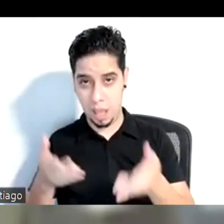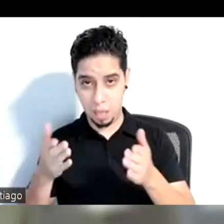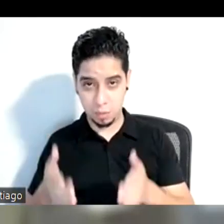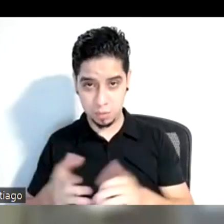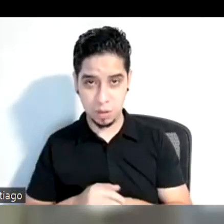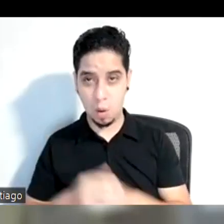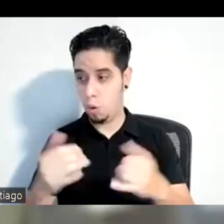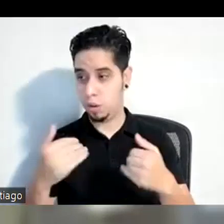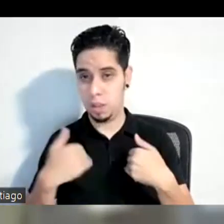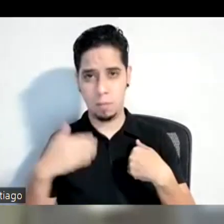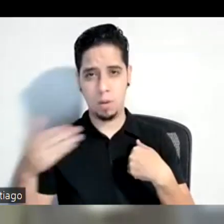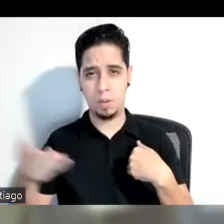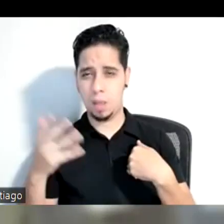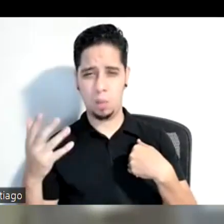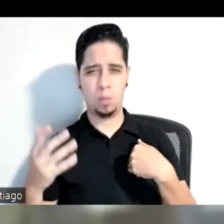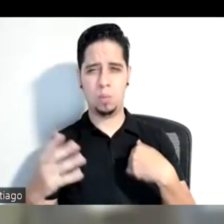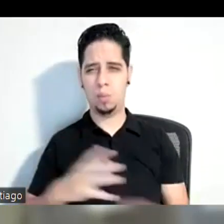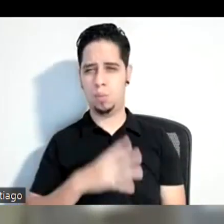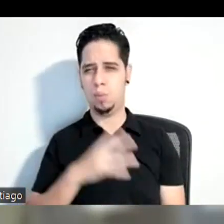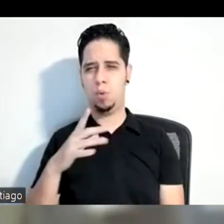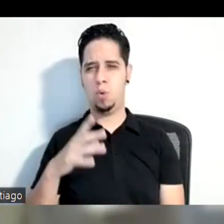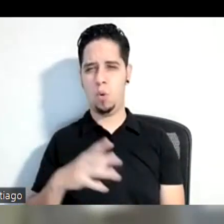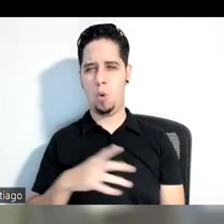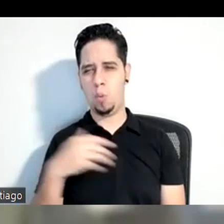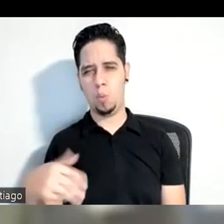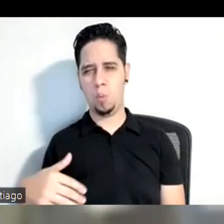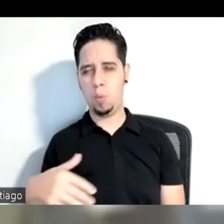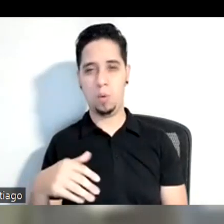un invitado de lujo que, como dijo Adriana,